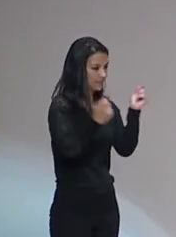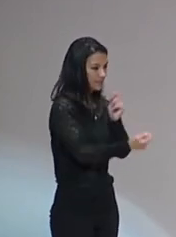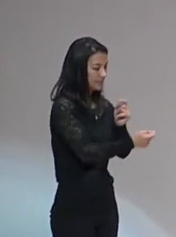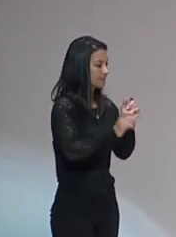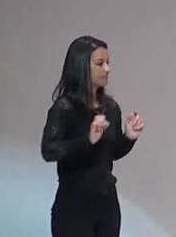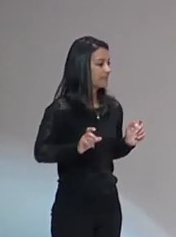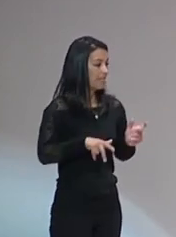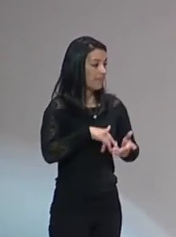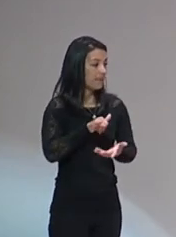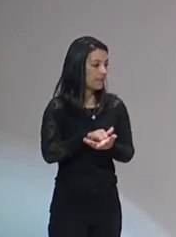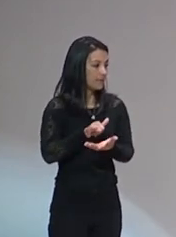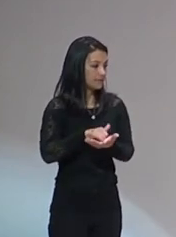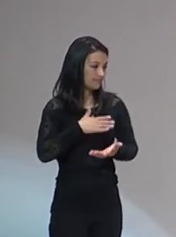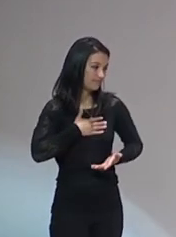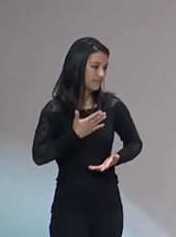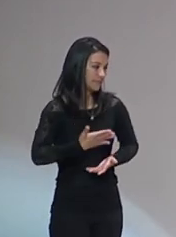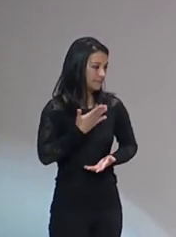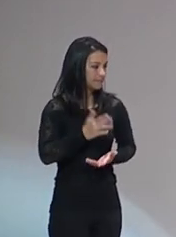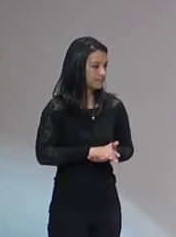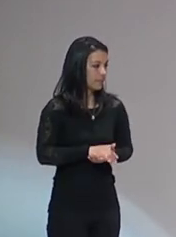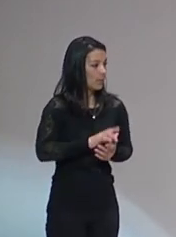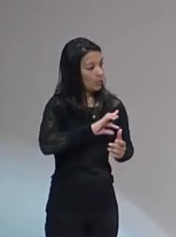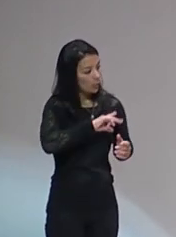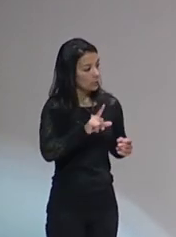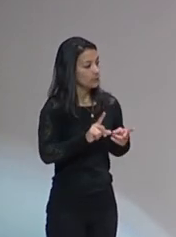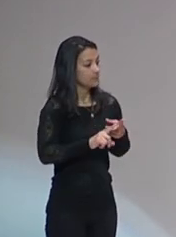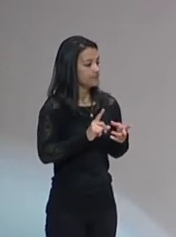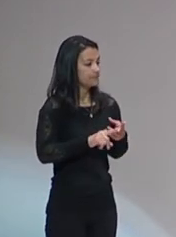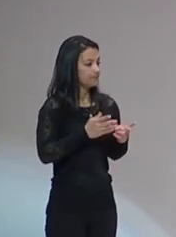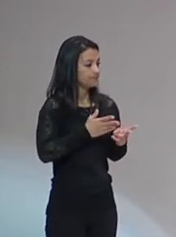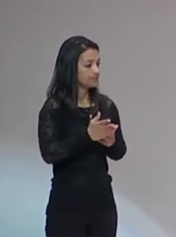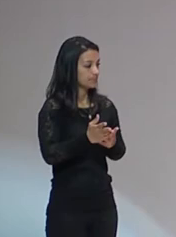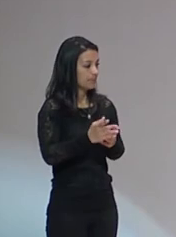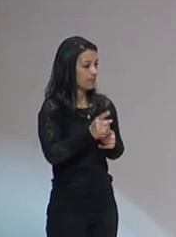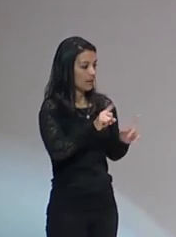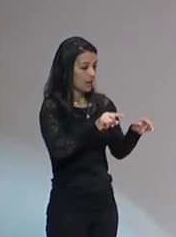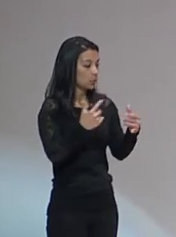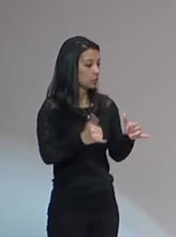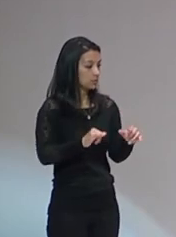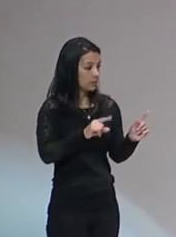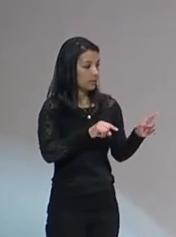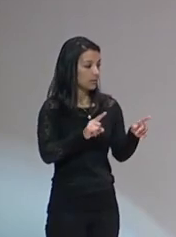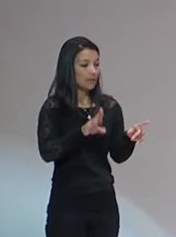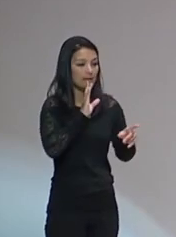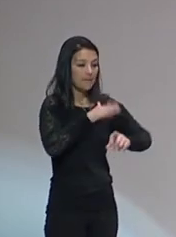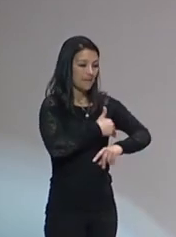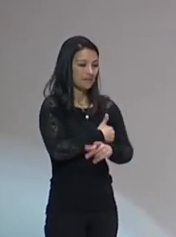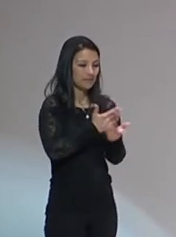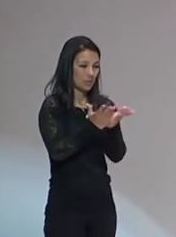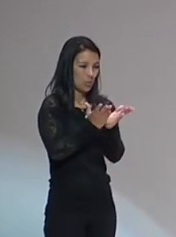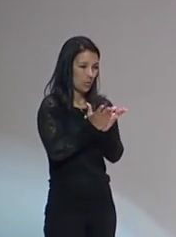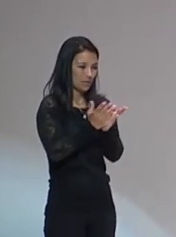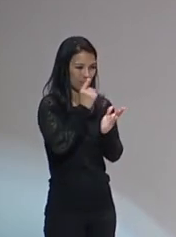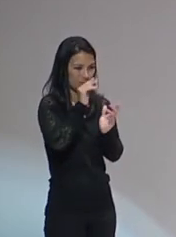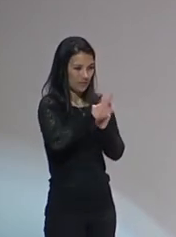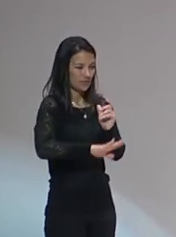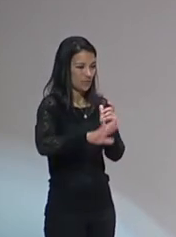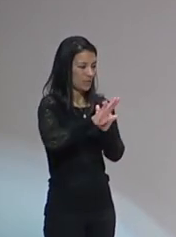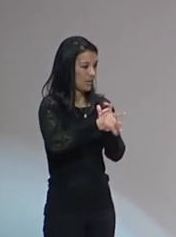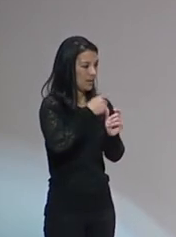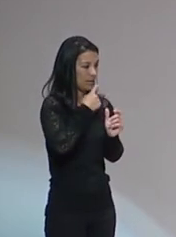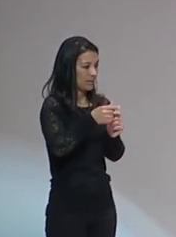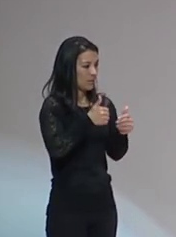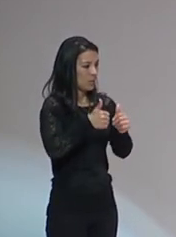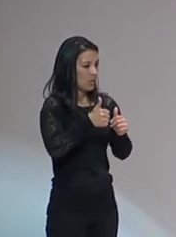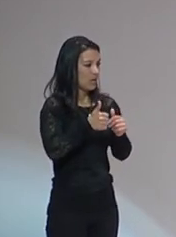Y el otro camino es a través, aprovechando figuras que ya ha creado el Ministerio de Educación Nacional, como los comités, la ruta